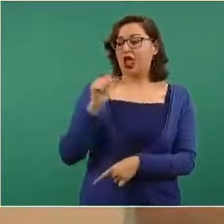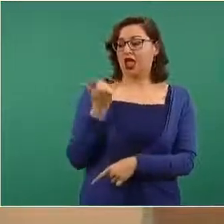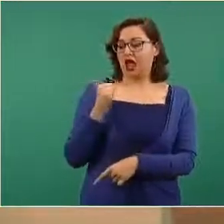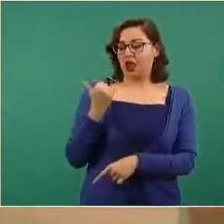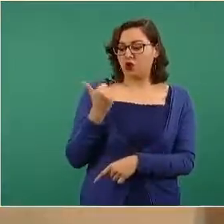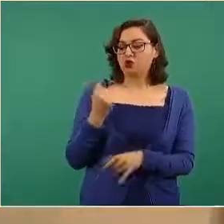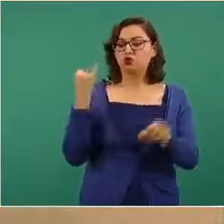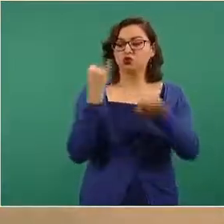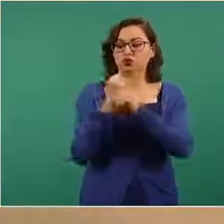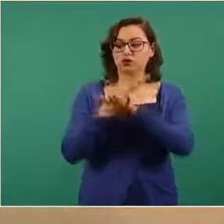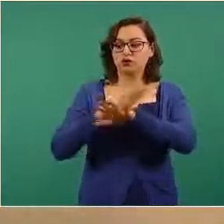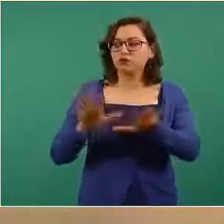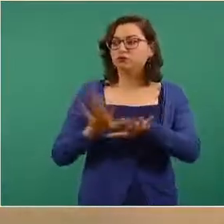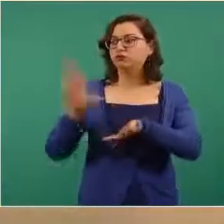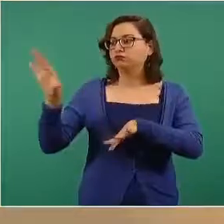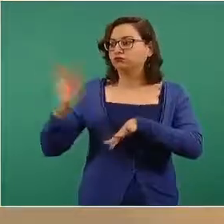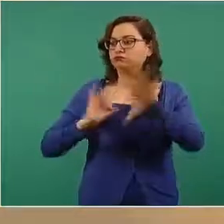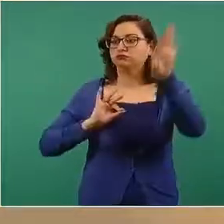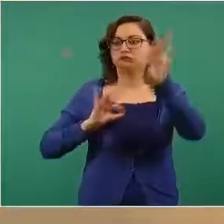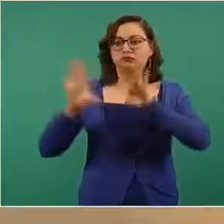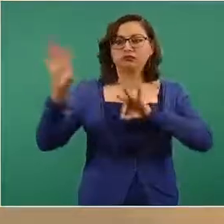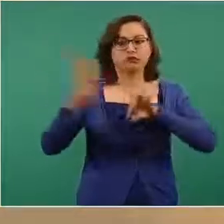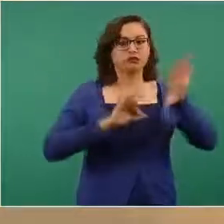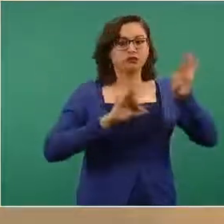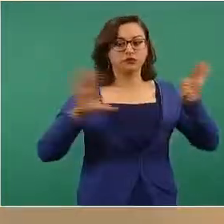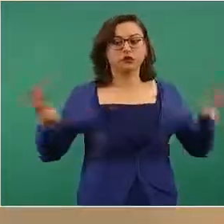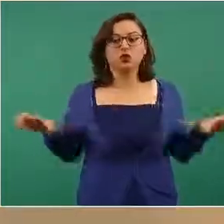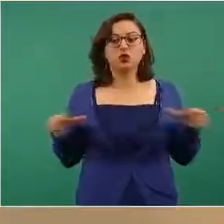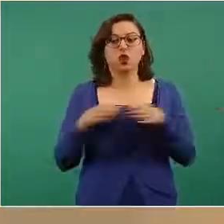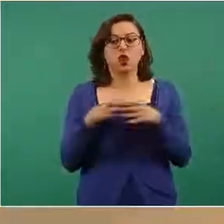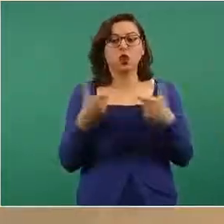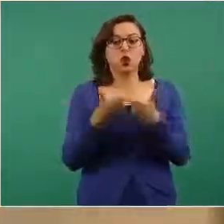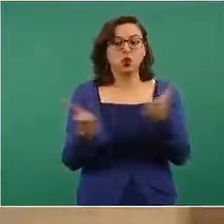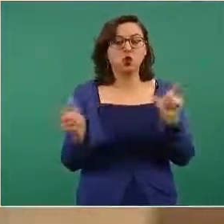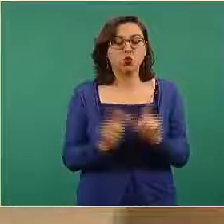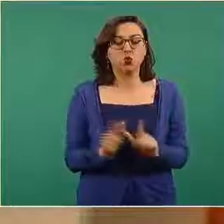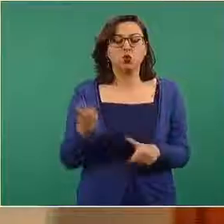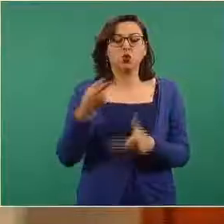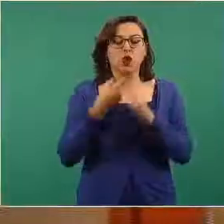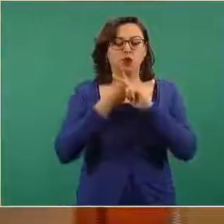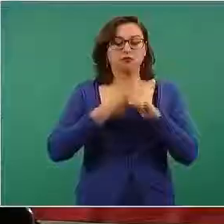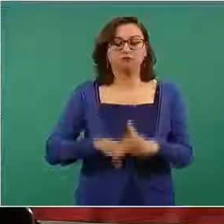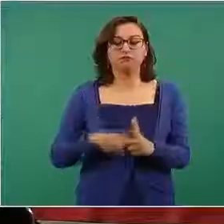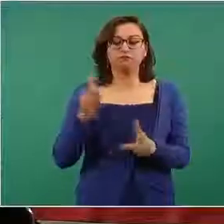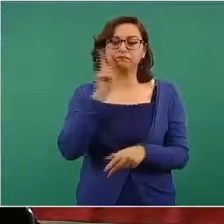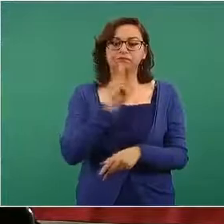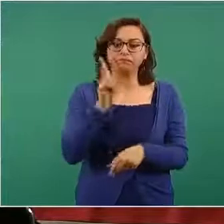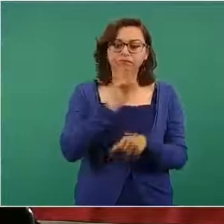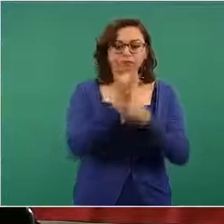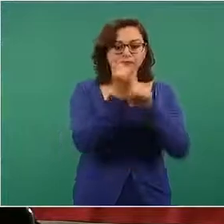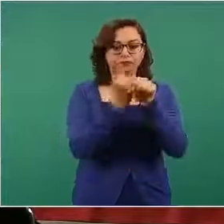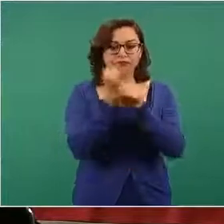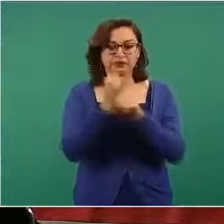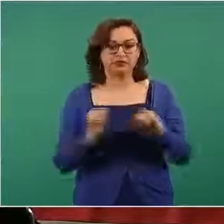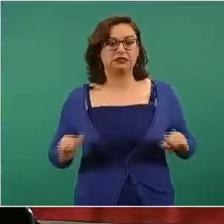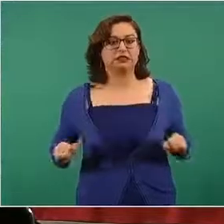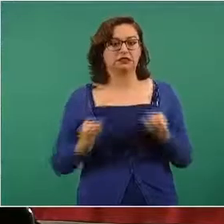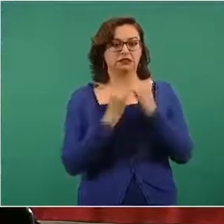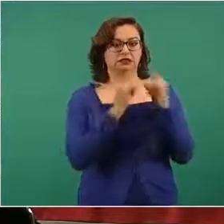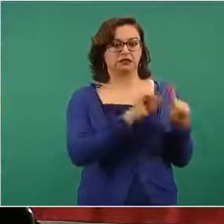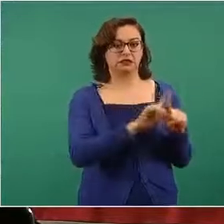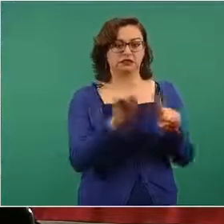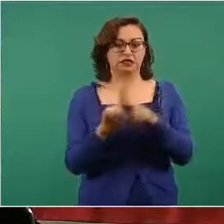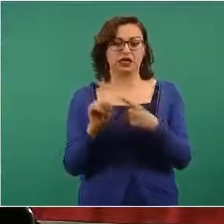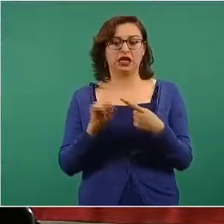a reunir el grupo, se definió la metodología, se empezaron a hacer los análisis, un grupo de múltiples instituciones,